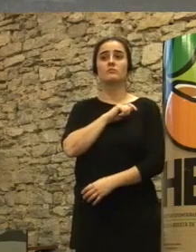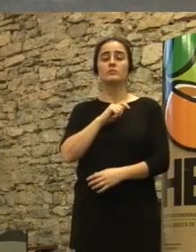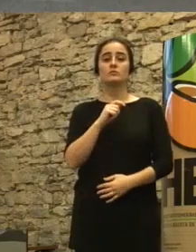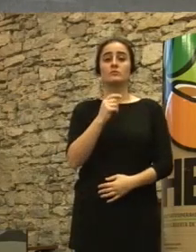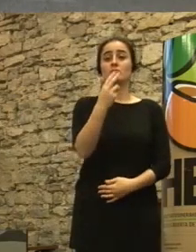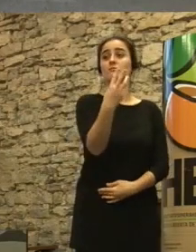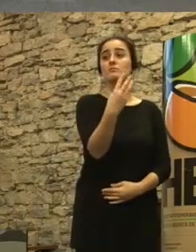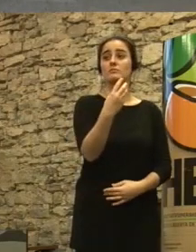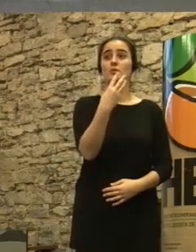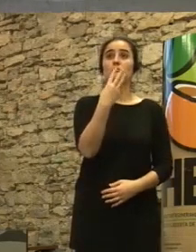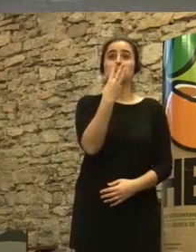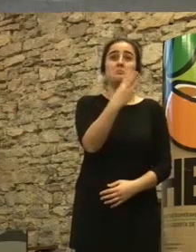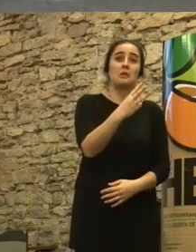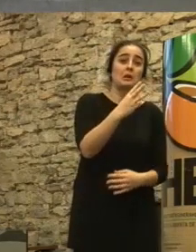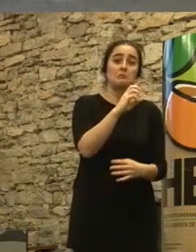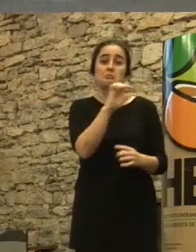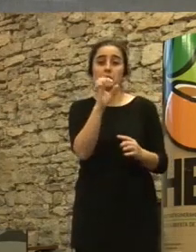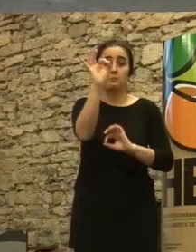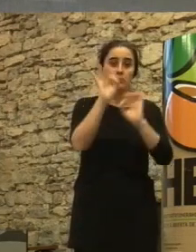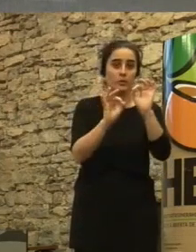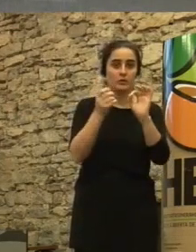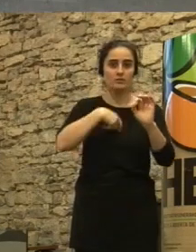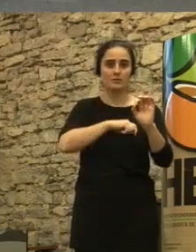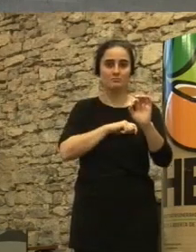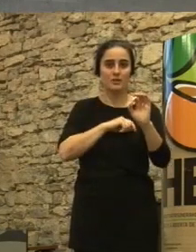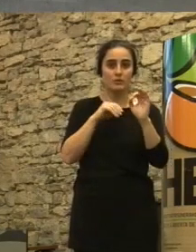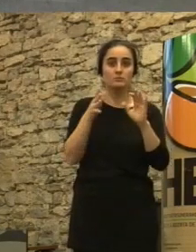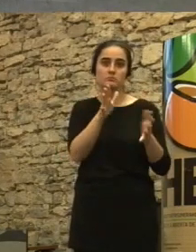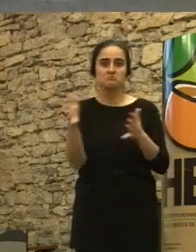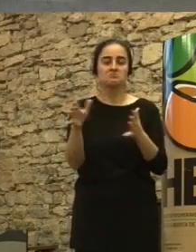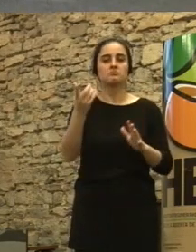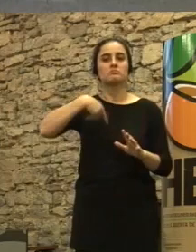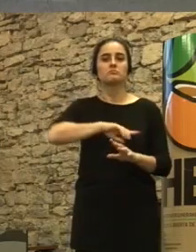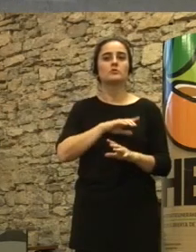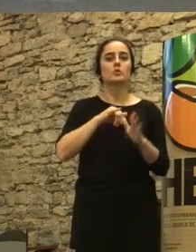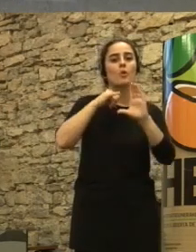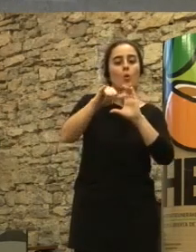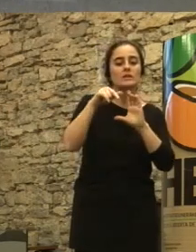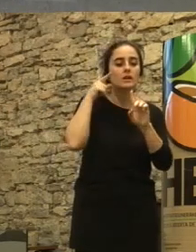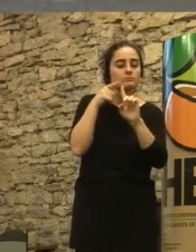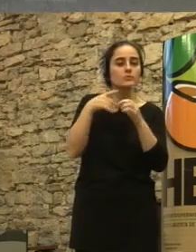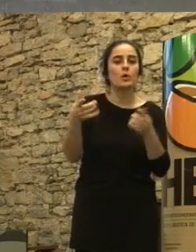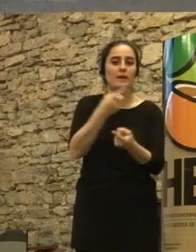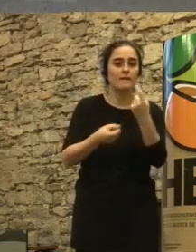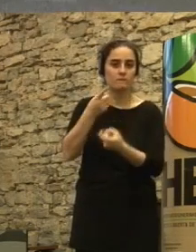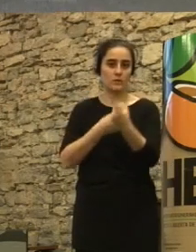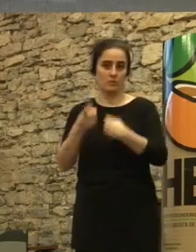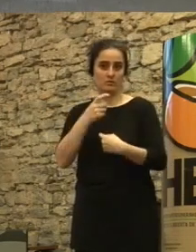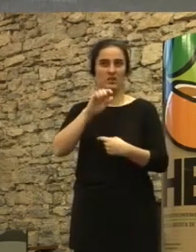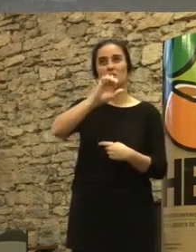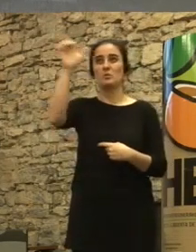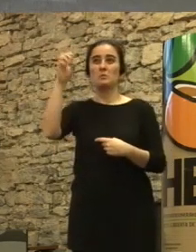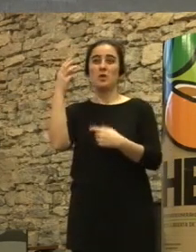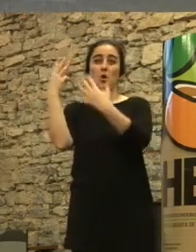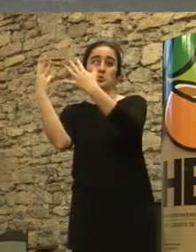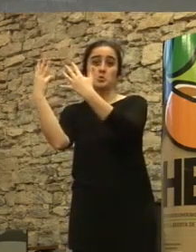un 30% de los españoles, usamos WhatsApp para informarnos. O sea, como medio de información. En otros países de Europa el mismo ratio es como un 8